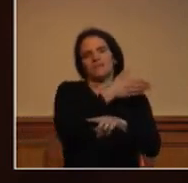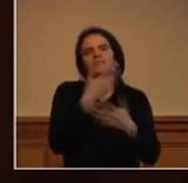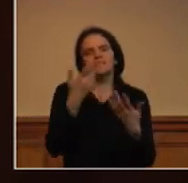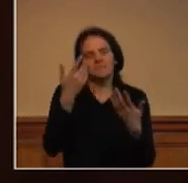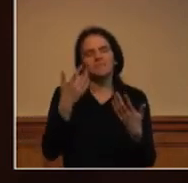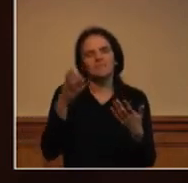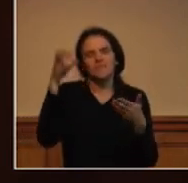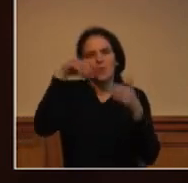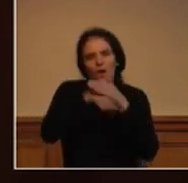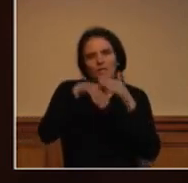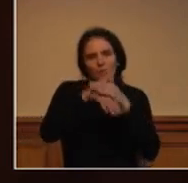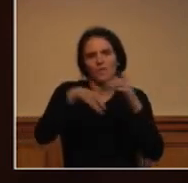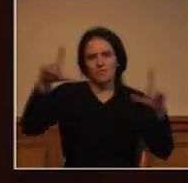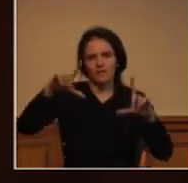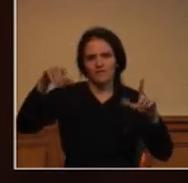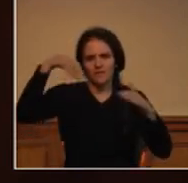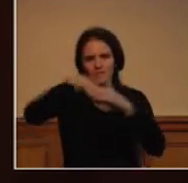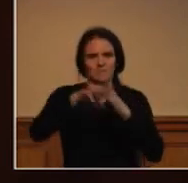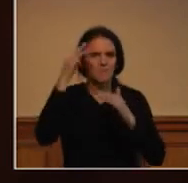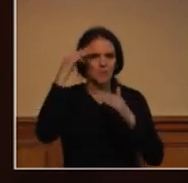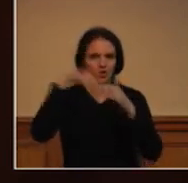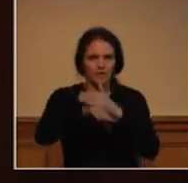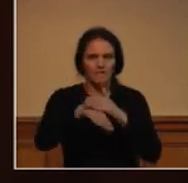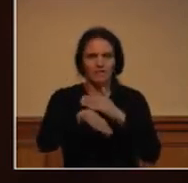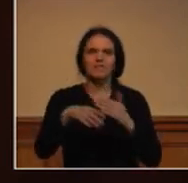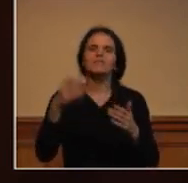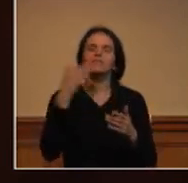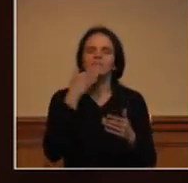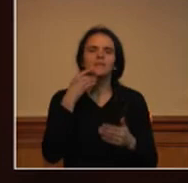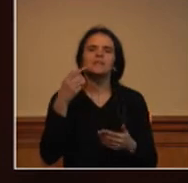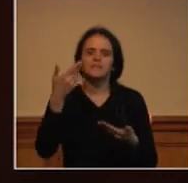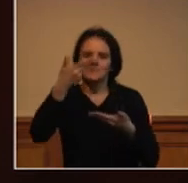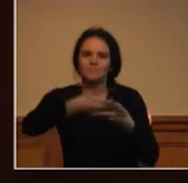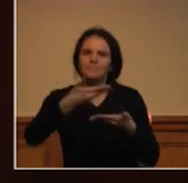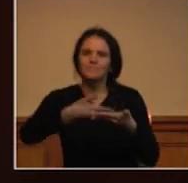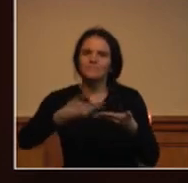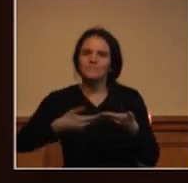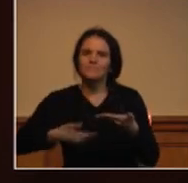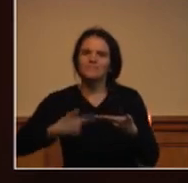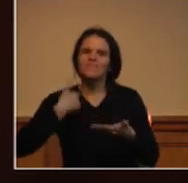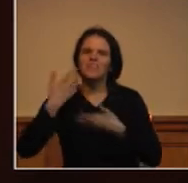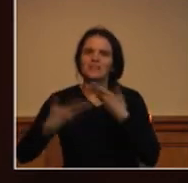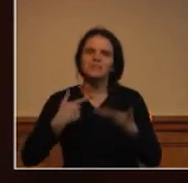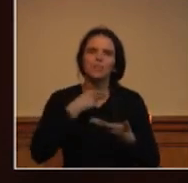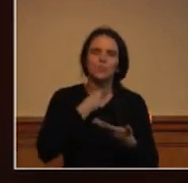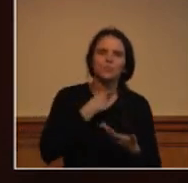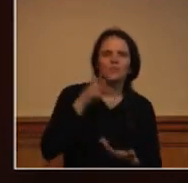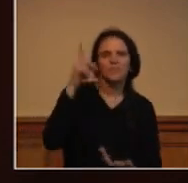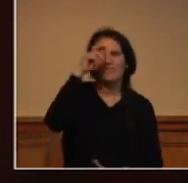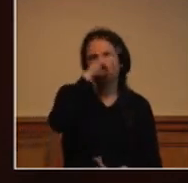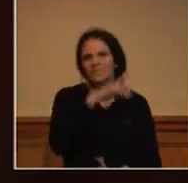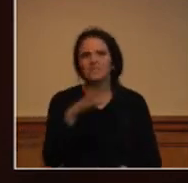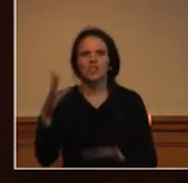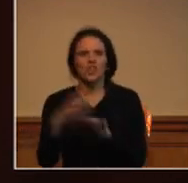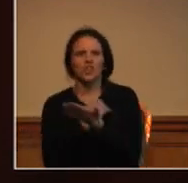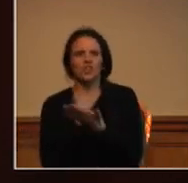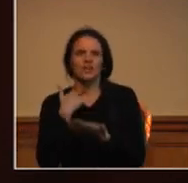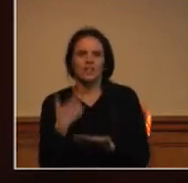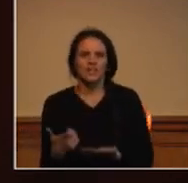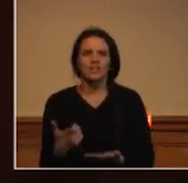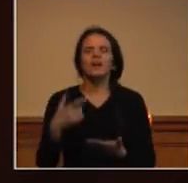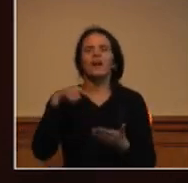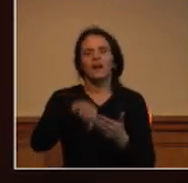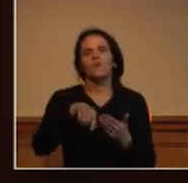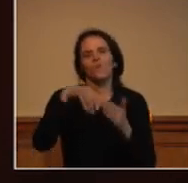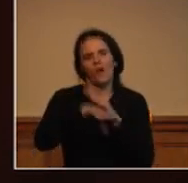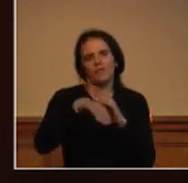y nos daba la oportunidad de tener un registro de qué está haciendo, qué hace bien, qué hace mal, cuáles son los logros, y él tiene ahí su